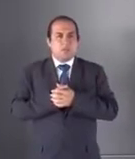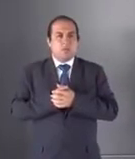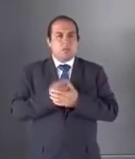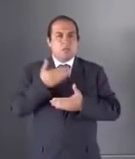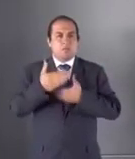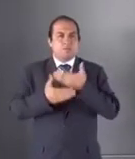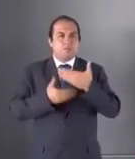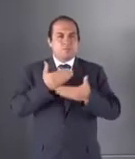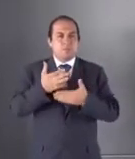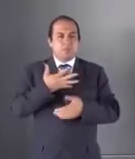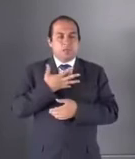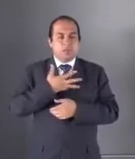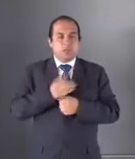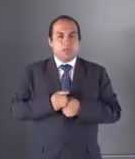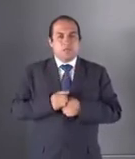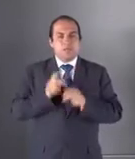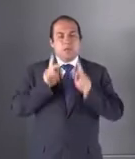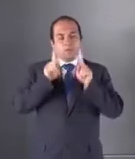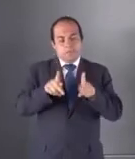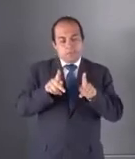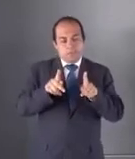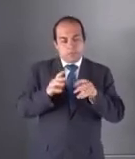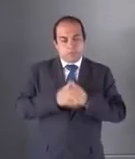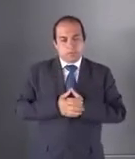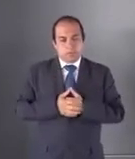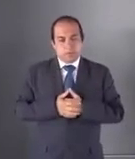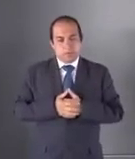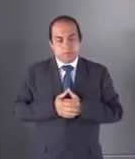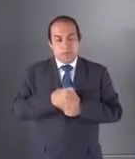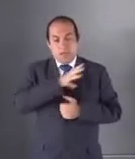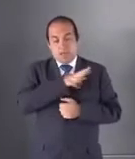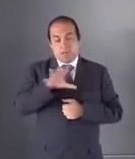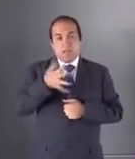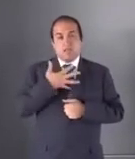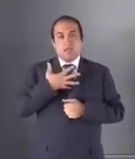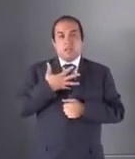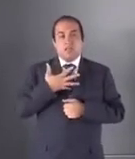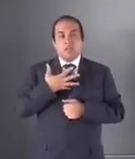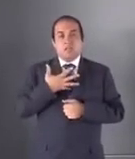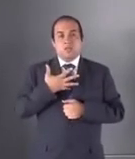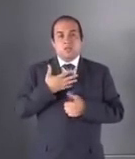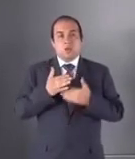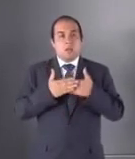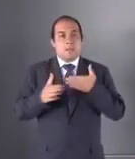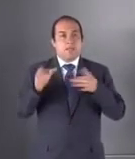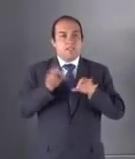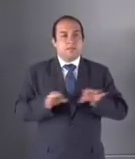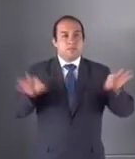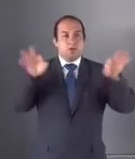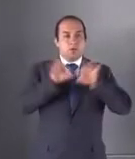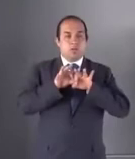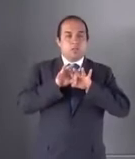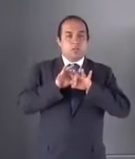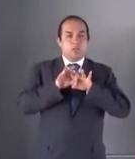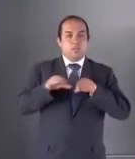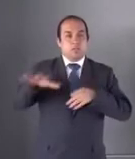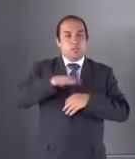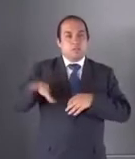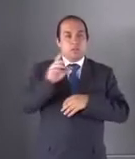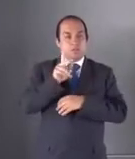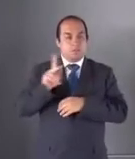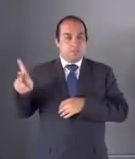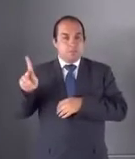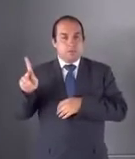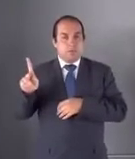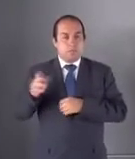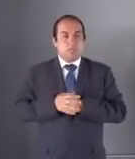Sí, el puente en realidad tiene ya un avance importante en toda la parte poniente, están